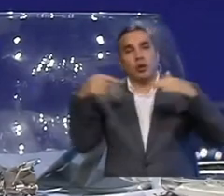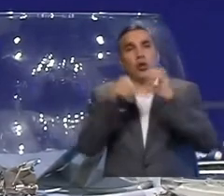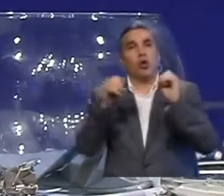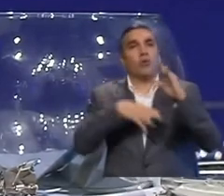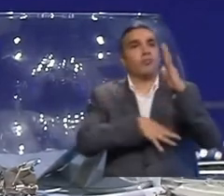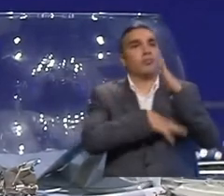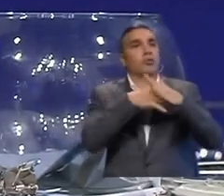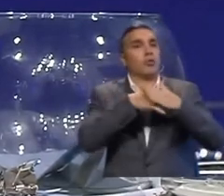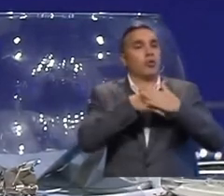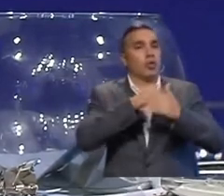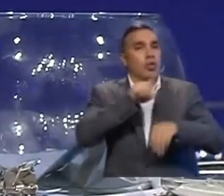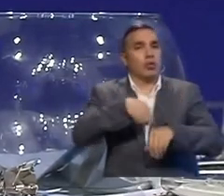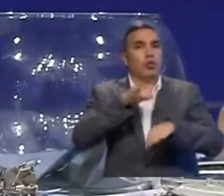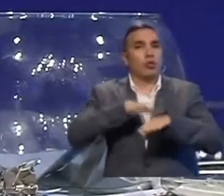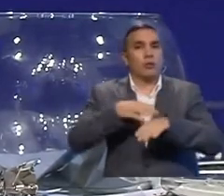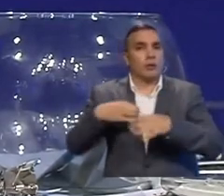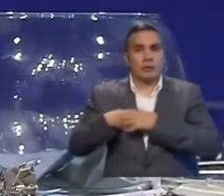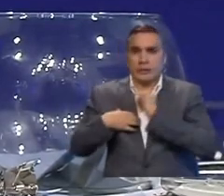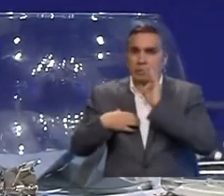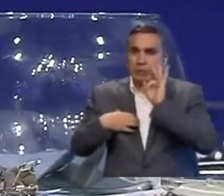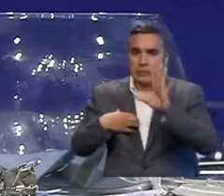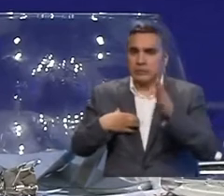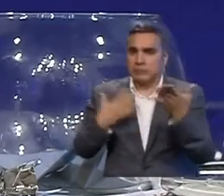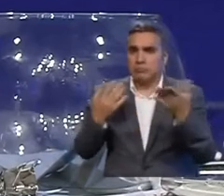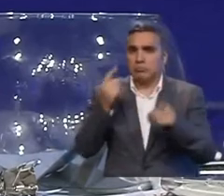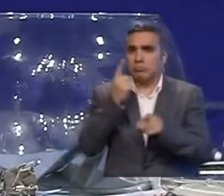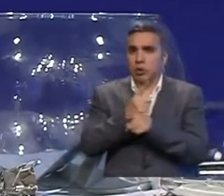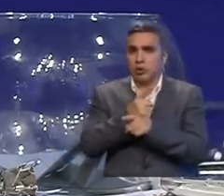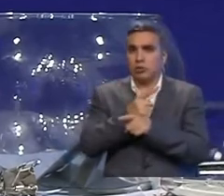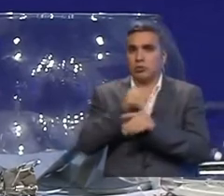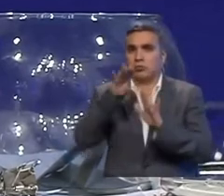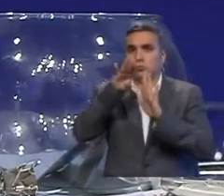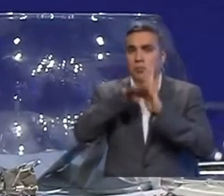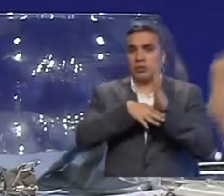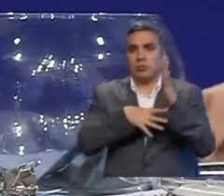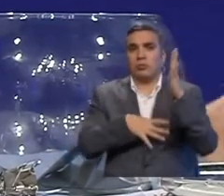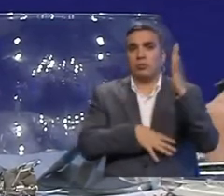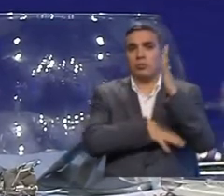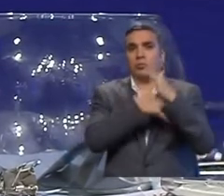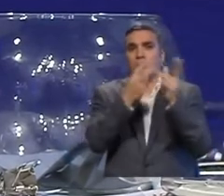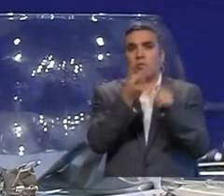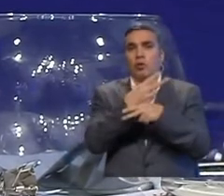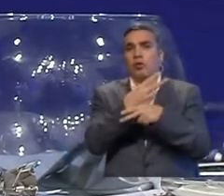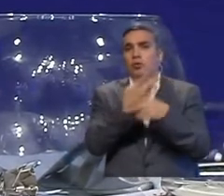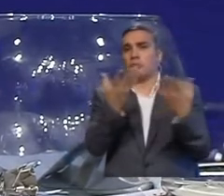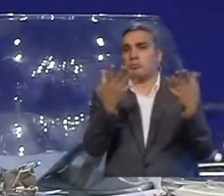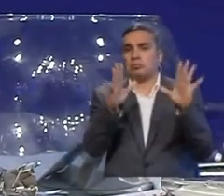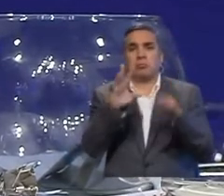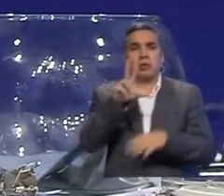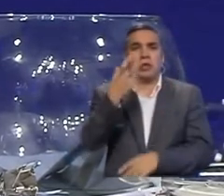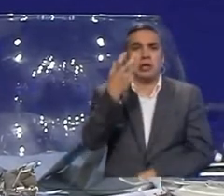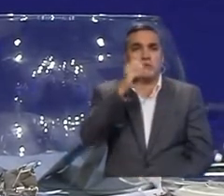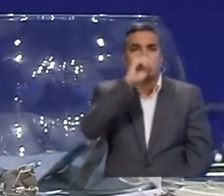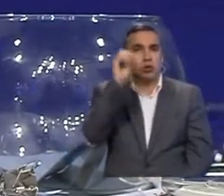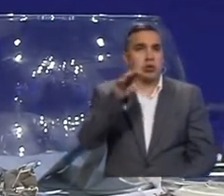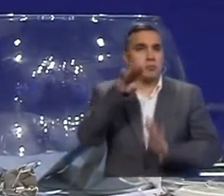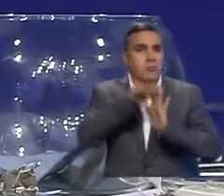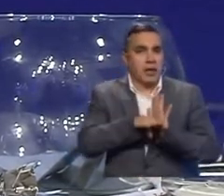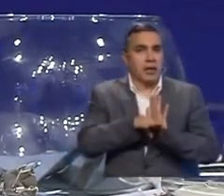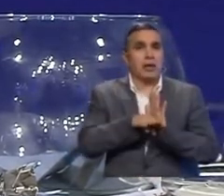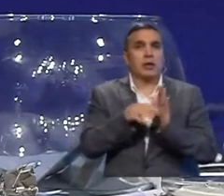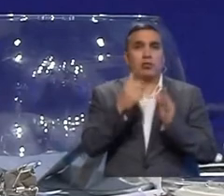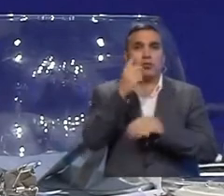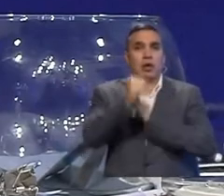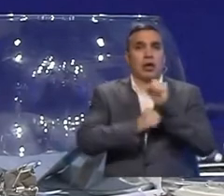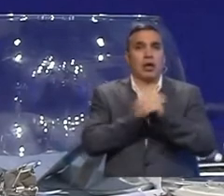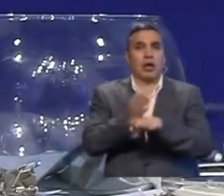nuevos provocados por la emergencia sanitaria incidieron en la reducción de la producción petrolera en aproximadamente el 13%. En el año